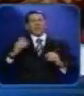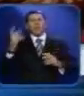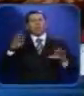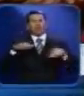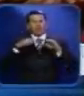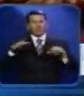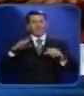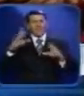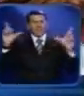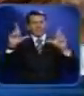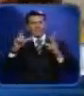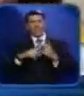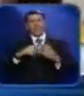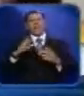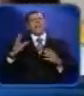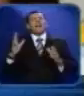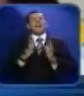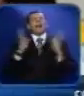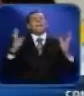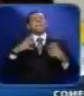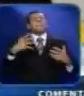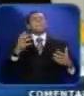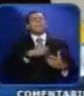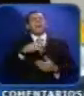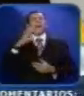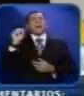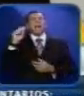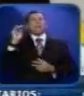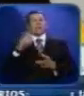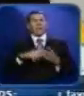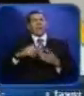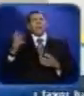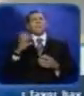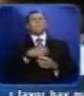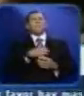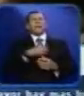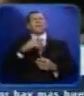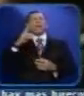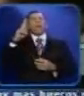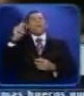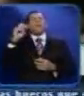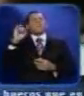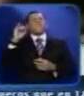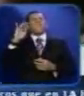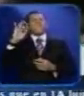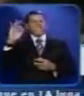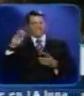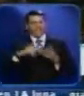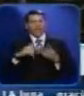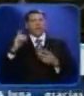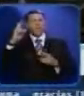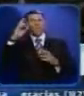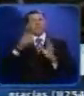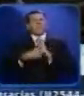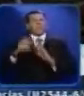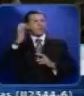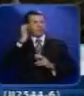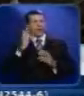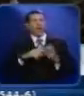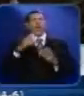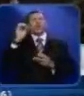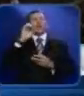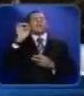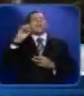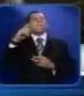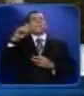Premio Camunesco, el premio de la Unifem, que la distinguió por su labor en defensa de los derechos de la mujer, el Conex de Platino a la mejor cantante